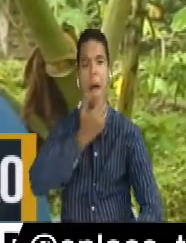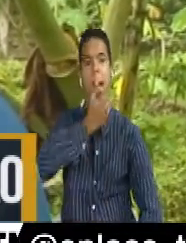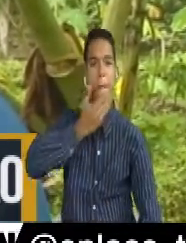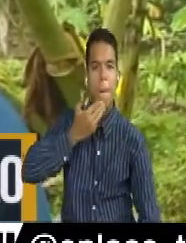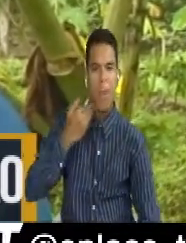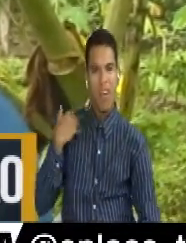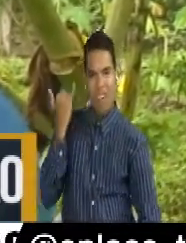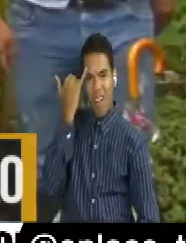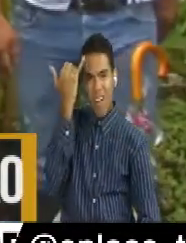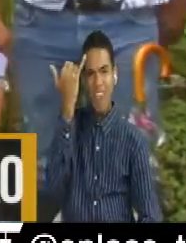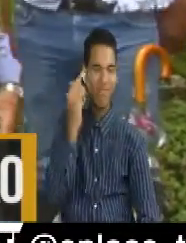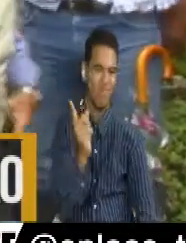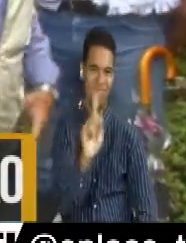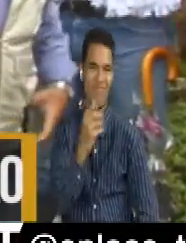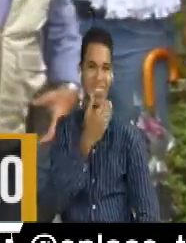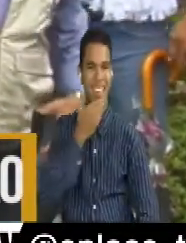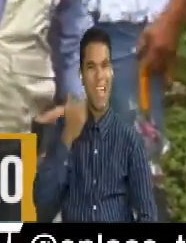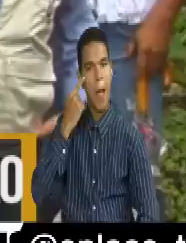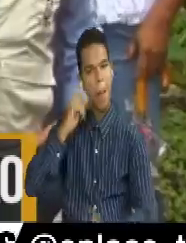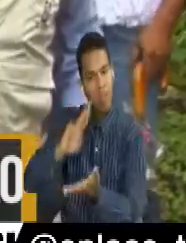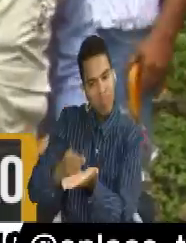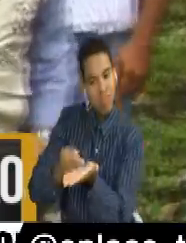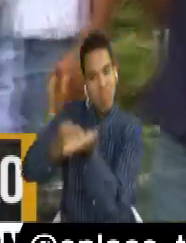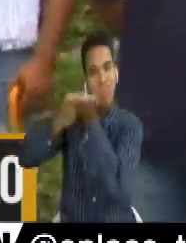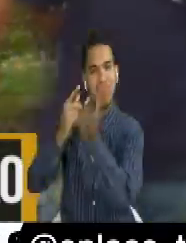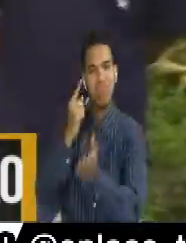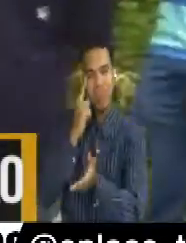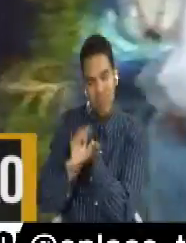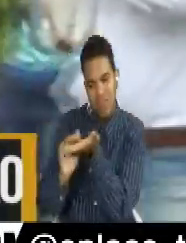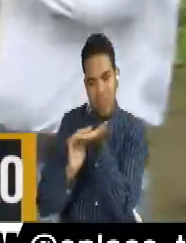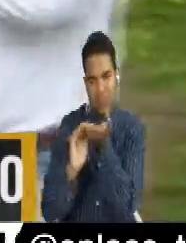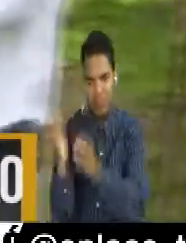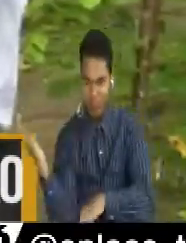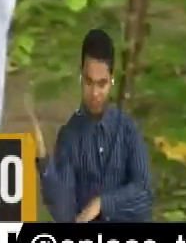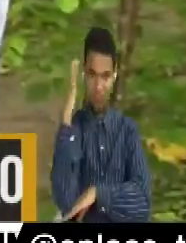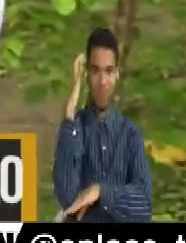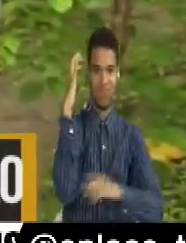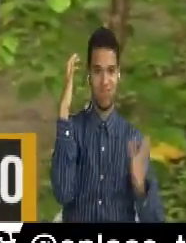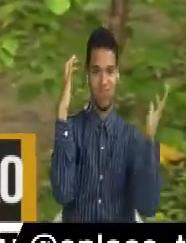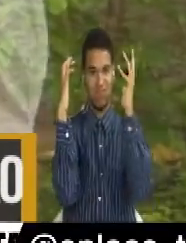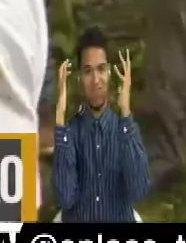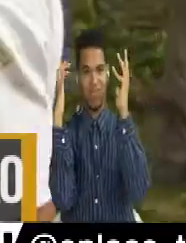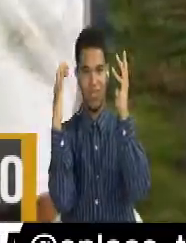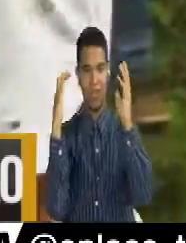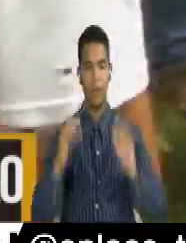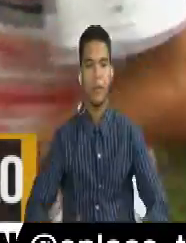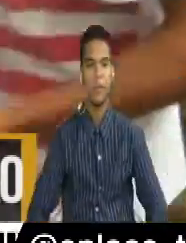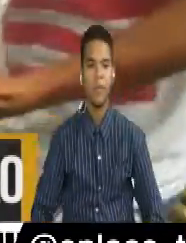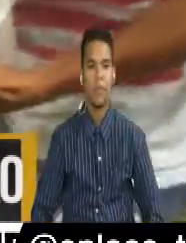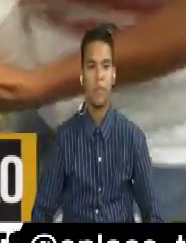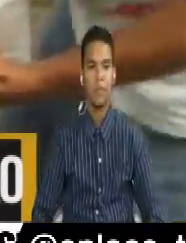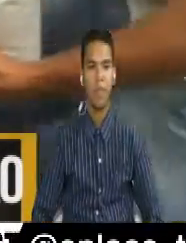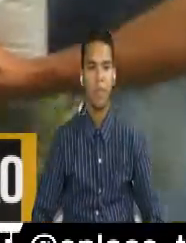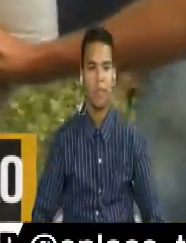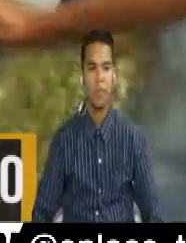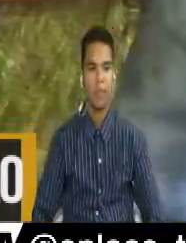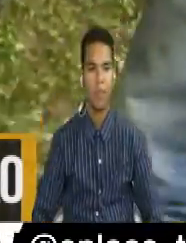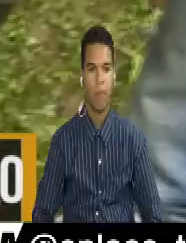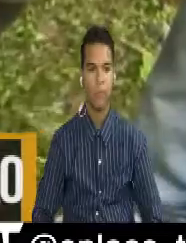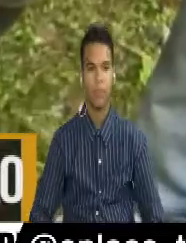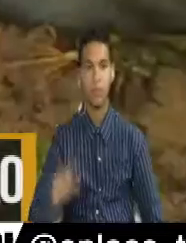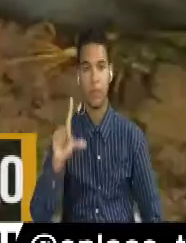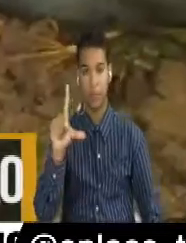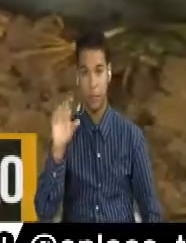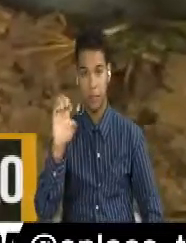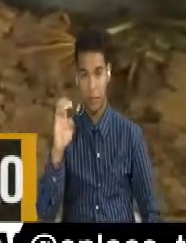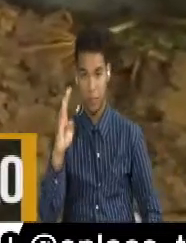se puede recuperar. Encontramos también un funcionario de la UMATA del municipio de Lebrija, quien se encargará de multiplicar la información con